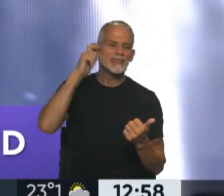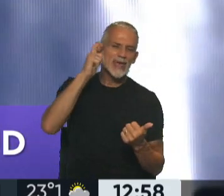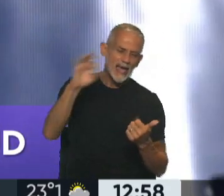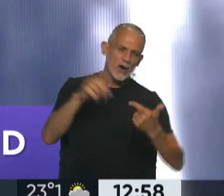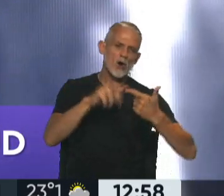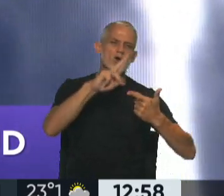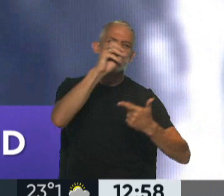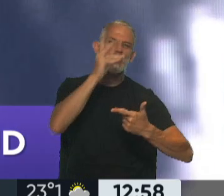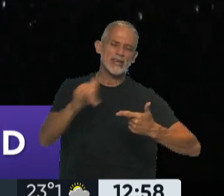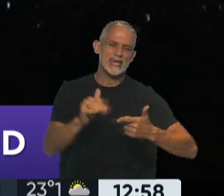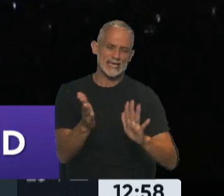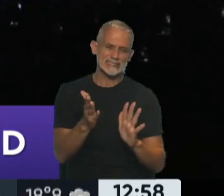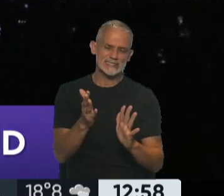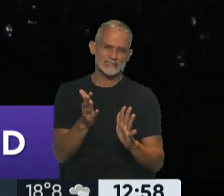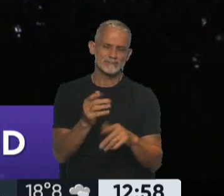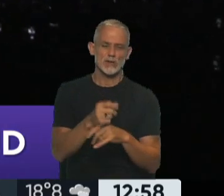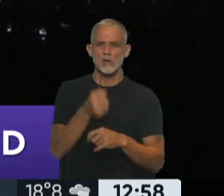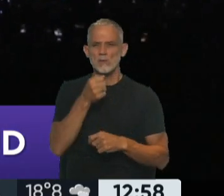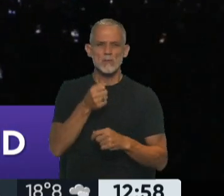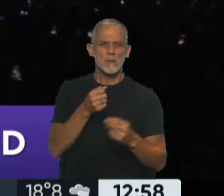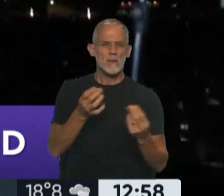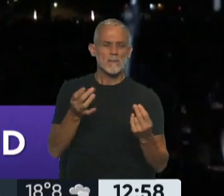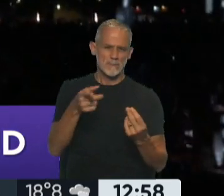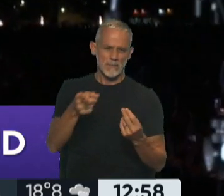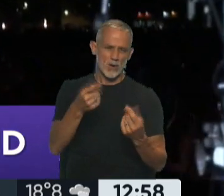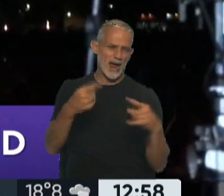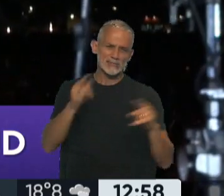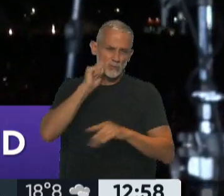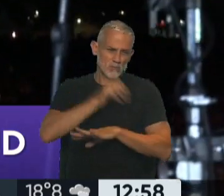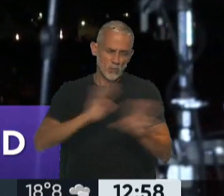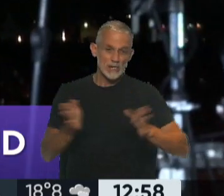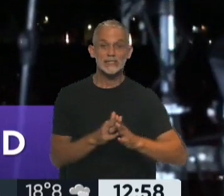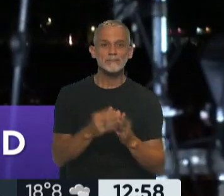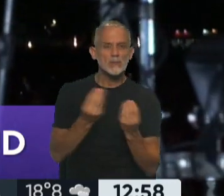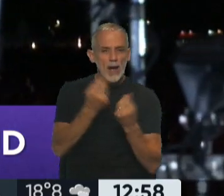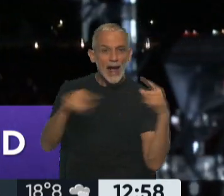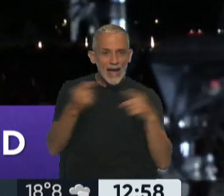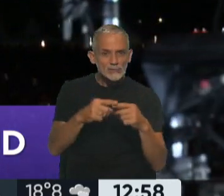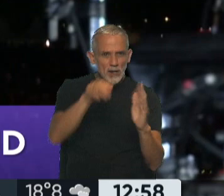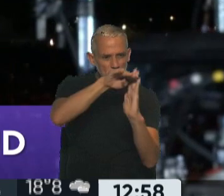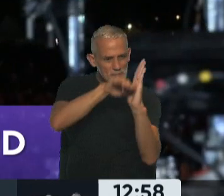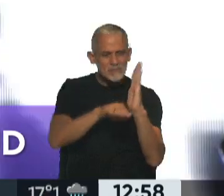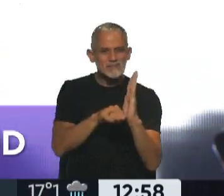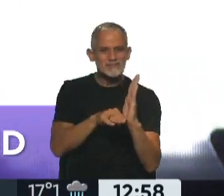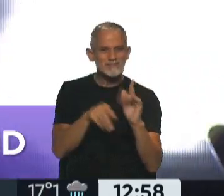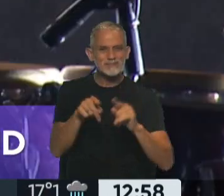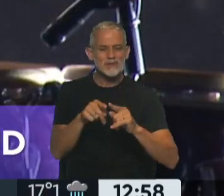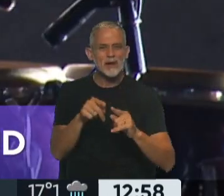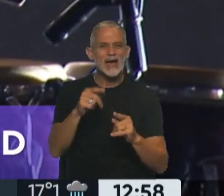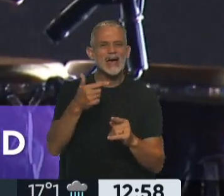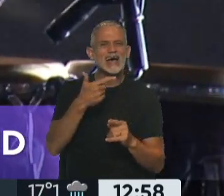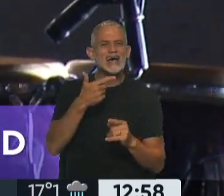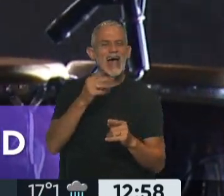Diego Rodríguez se roba los momentos con ese bailarín asesino. Y hay que decir que entre las muchas canciones que hicieron antes de Elvis, Adrián sí